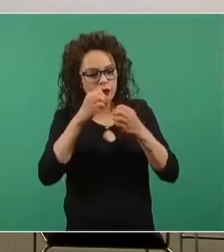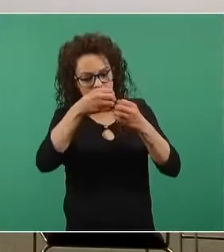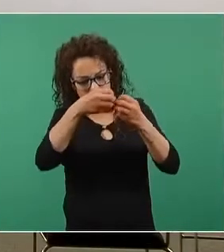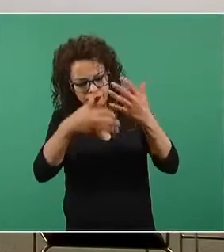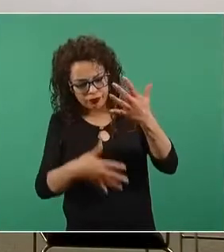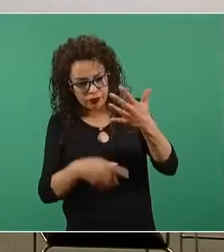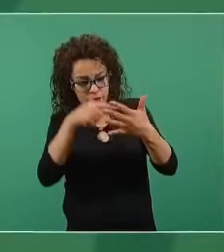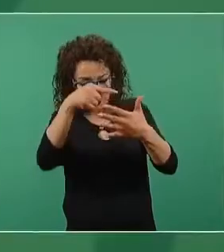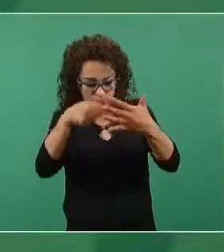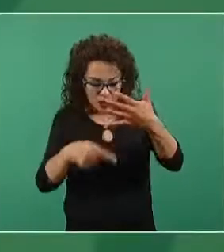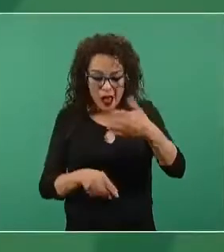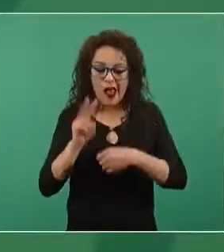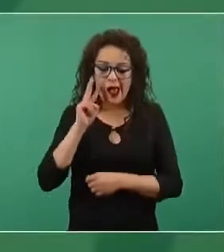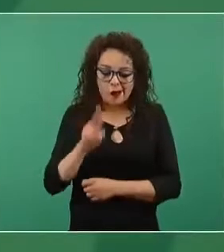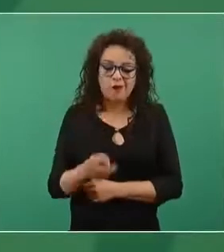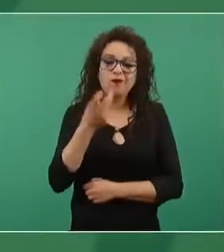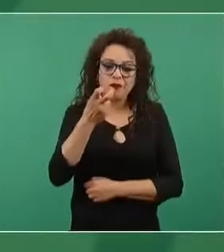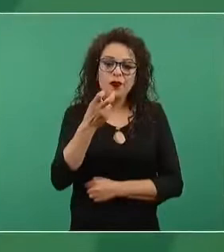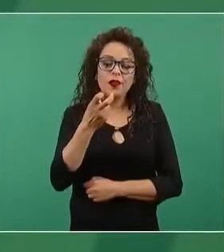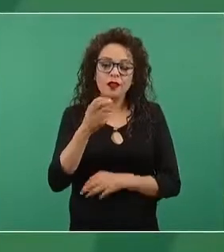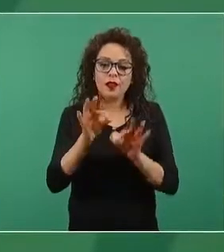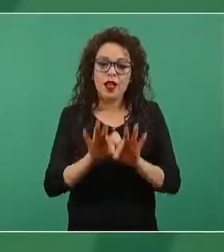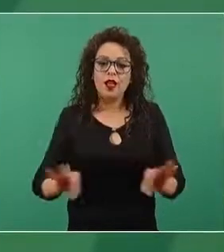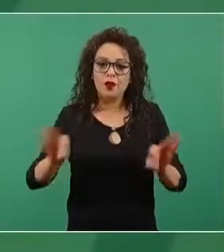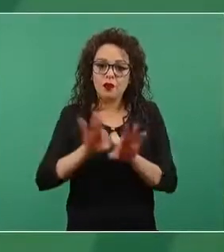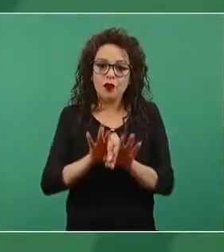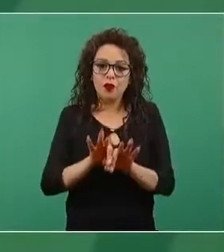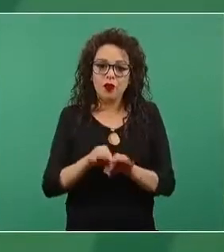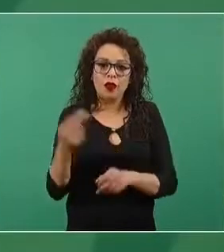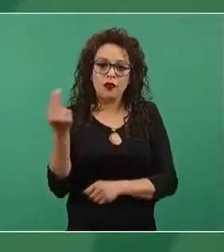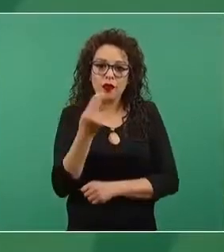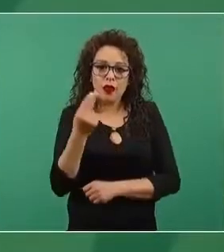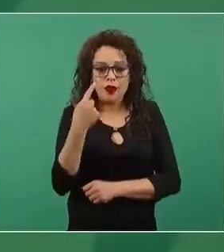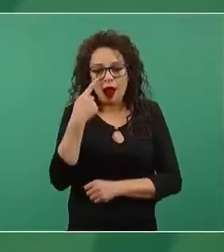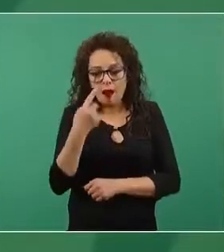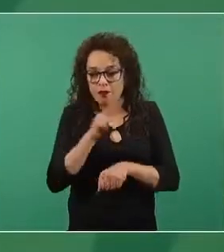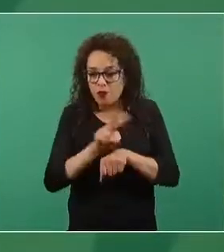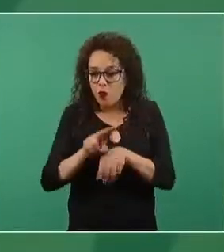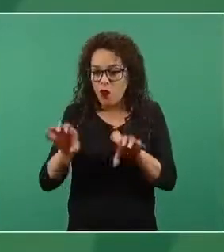una decisión. En este momento para mí sería pues difícil poder